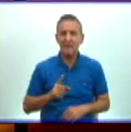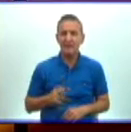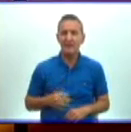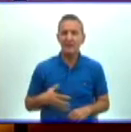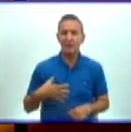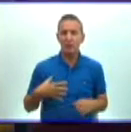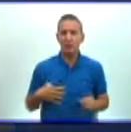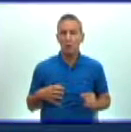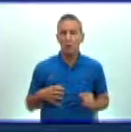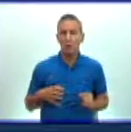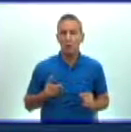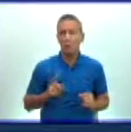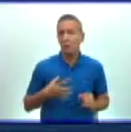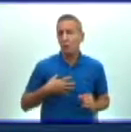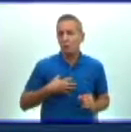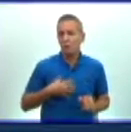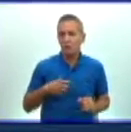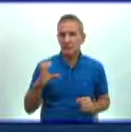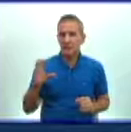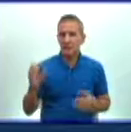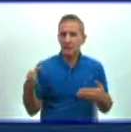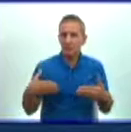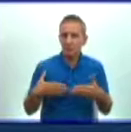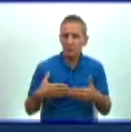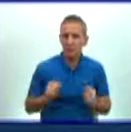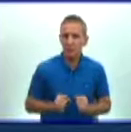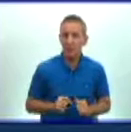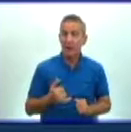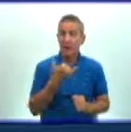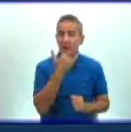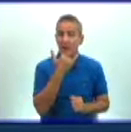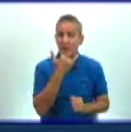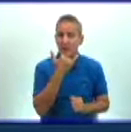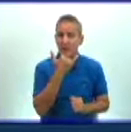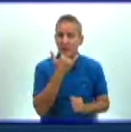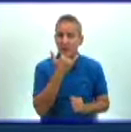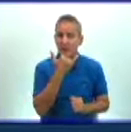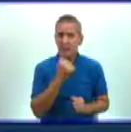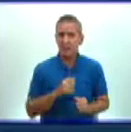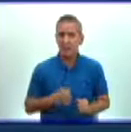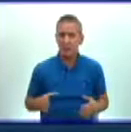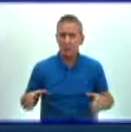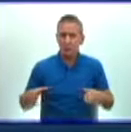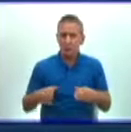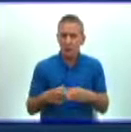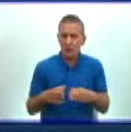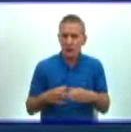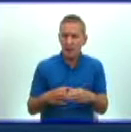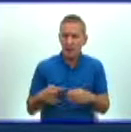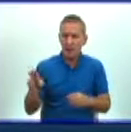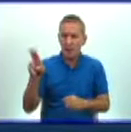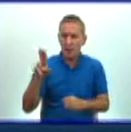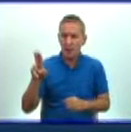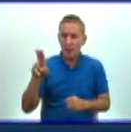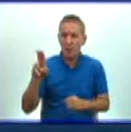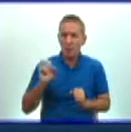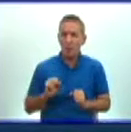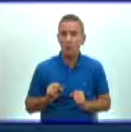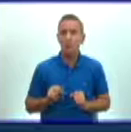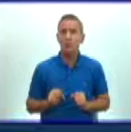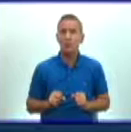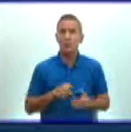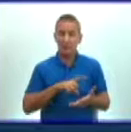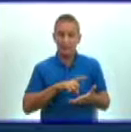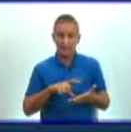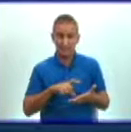tienen. Errores que atentan contra la unidad de mi texto. Yo se las